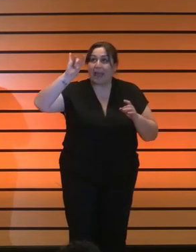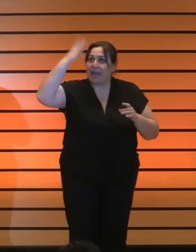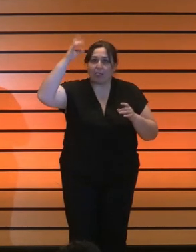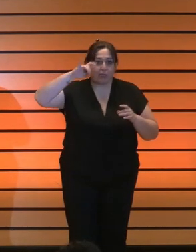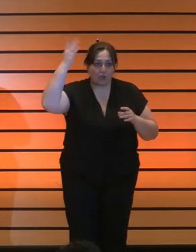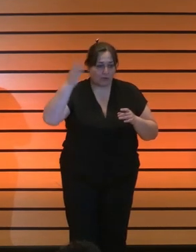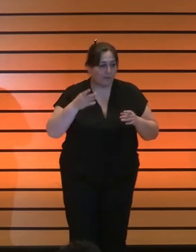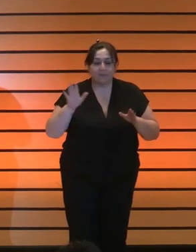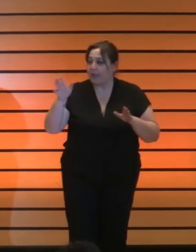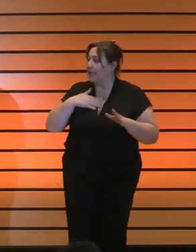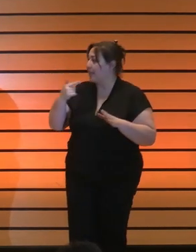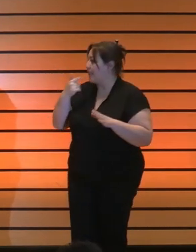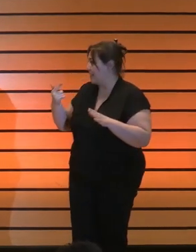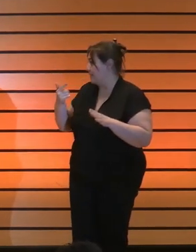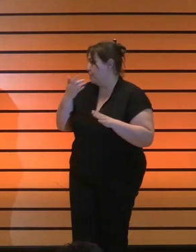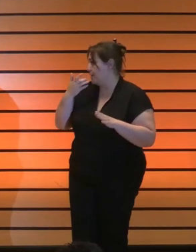poder